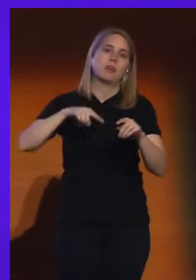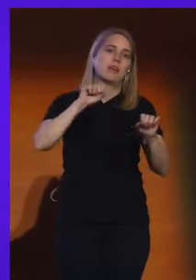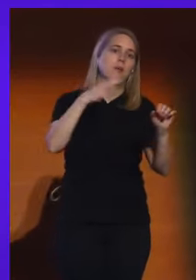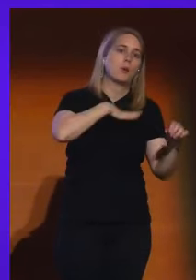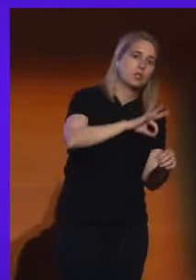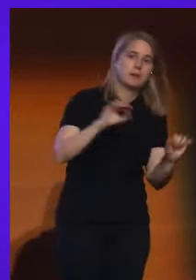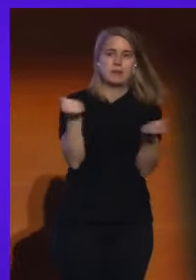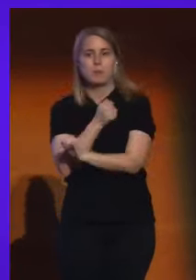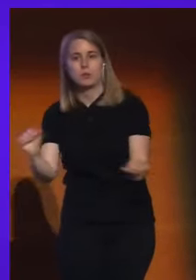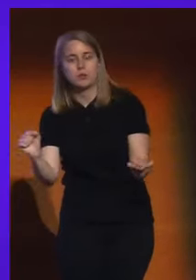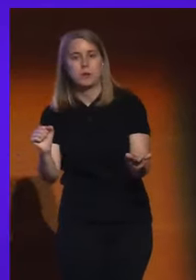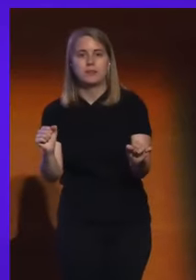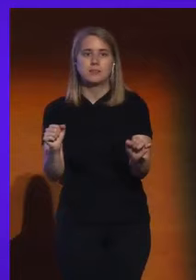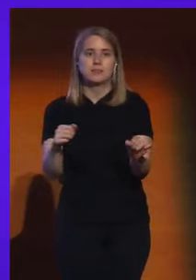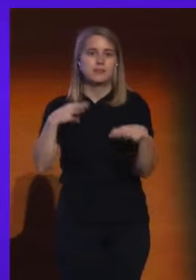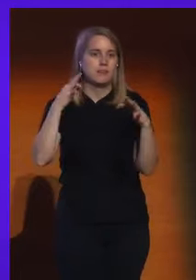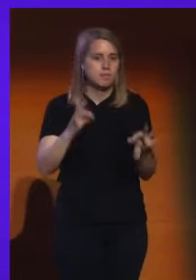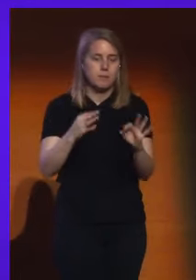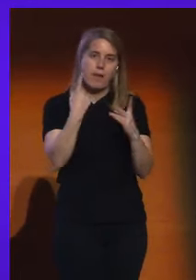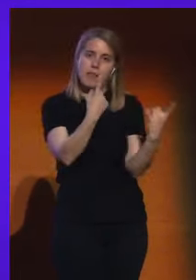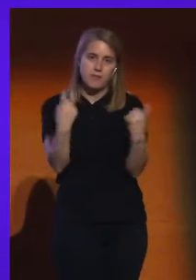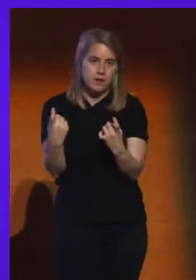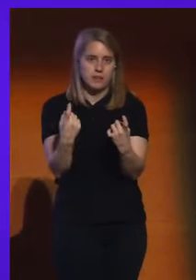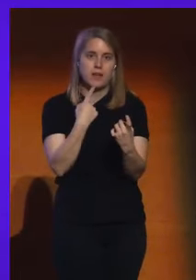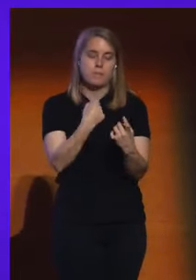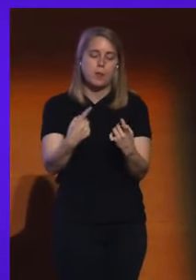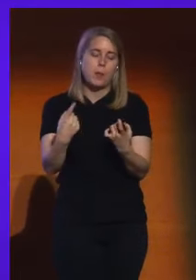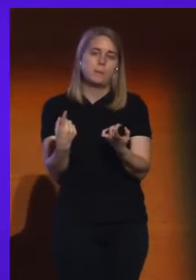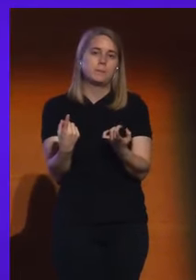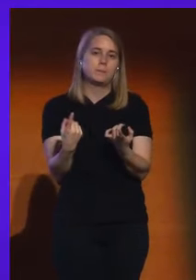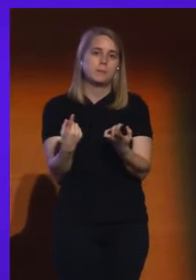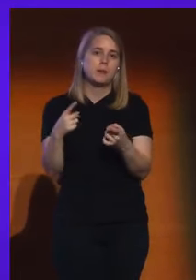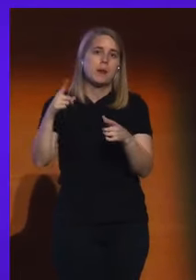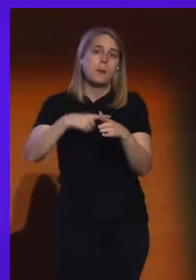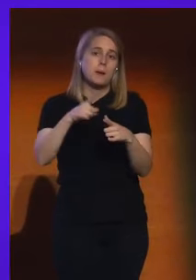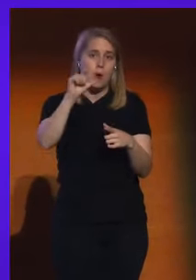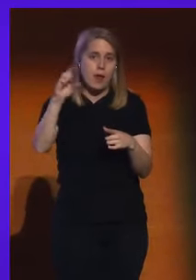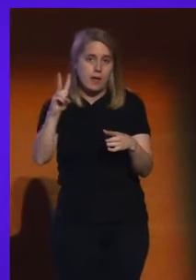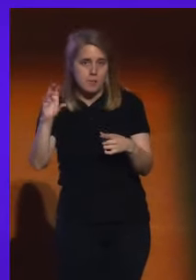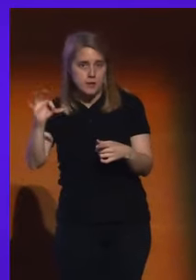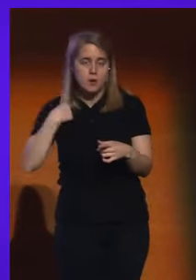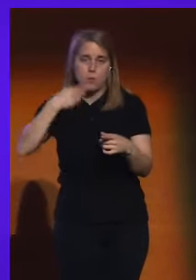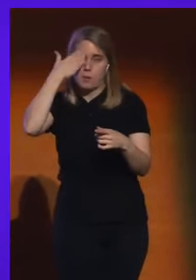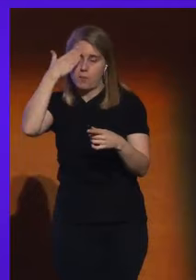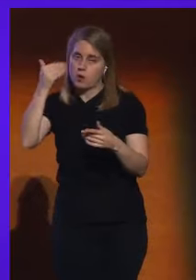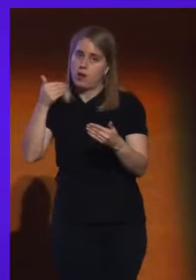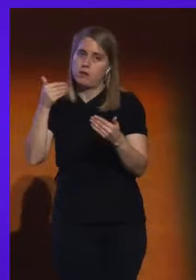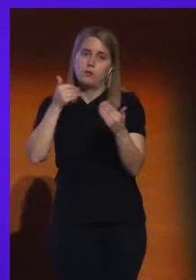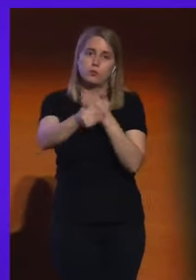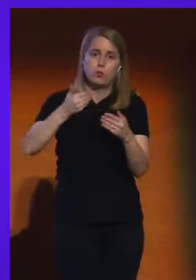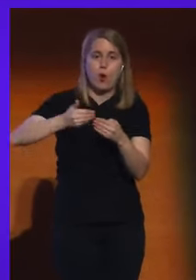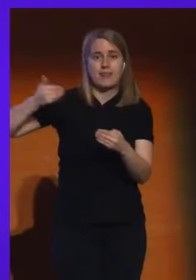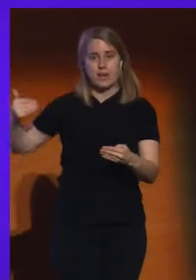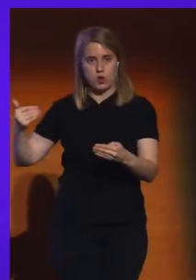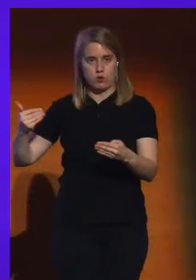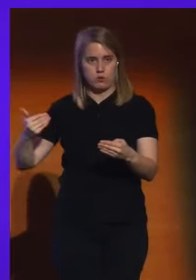imposibles, resuena como nunca la requisitoria que nos dejara Primo Levi como memoria de un futuro